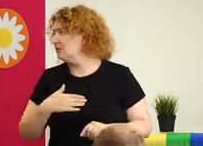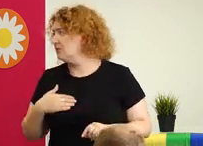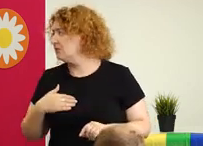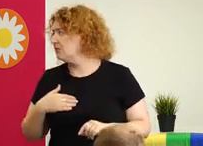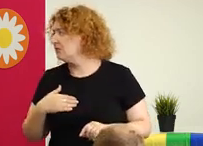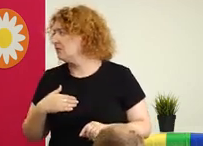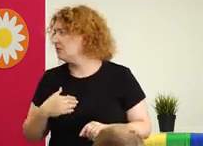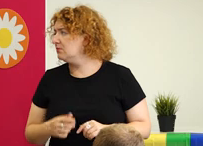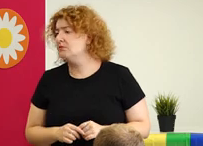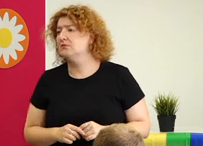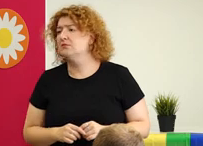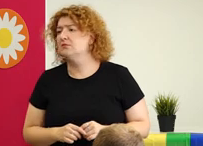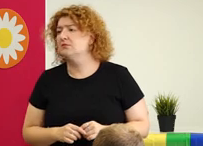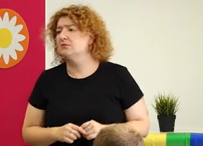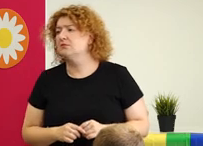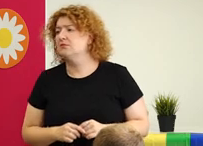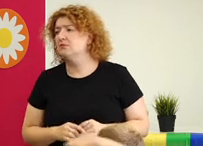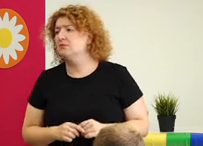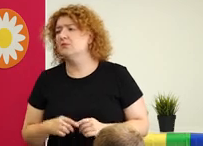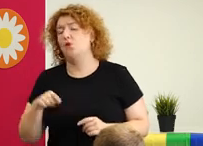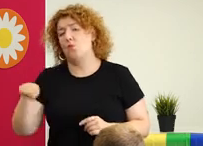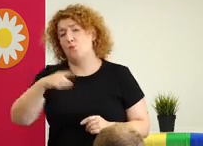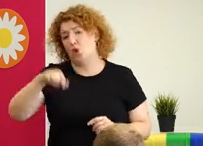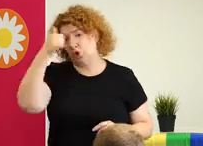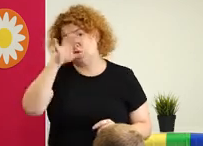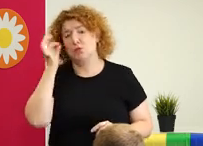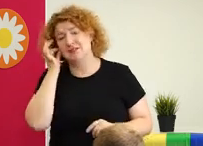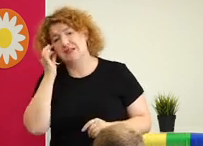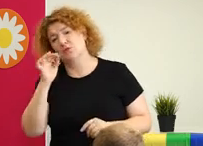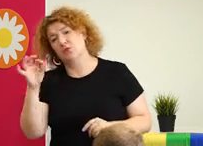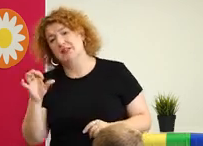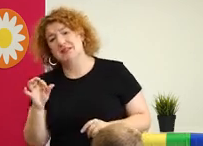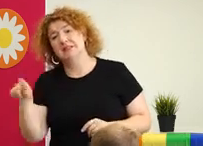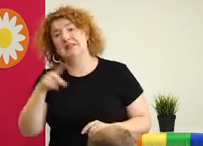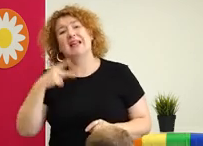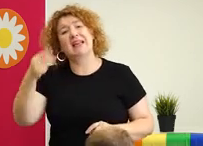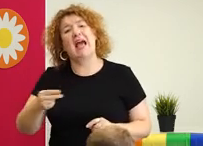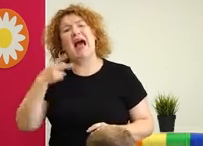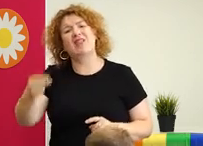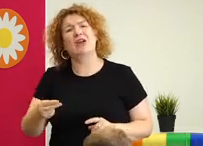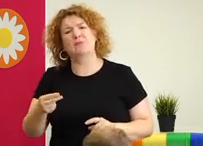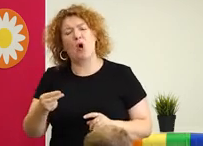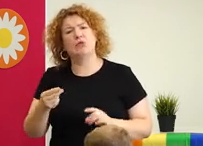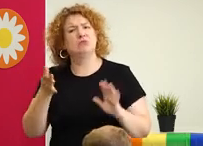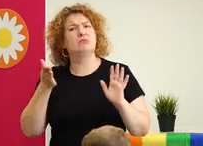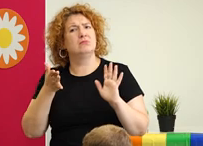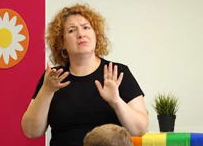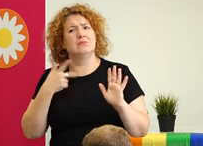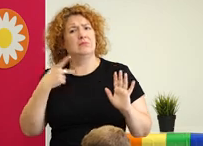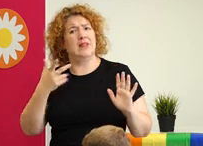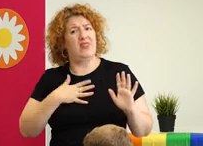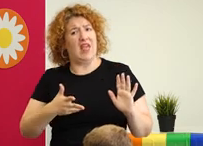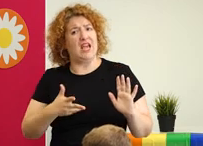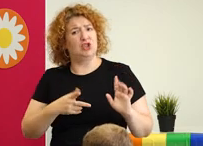compartir con vosotras, con vosotros y con vosotros, que en el negacionismo va implícito la negación de